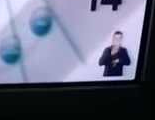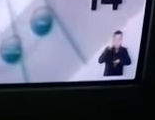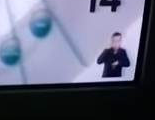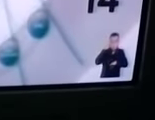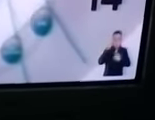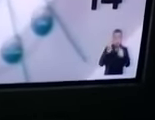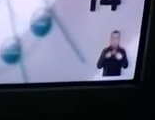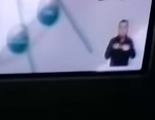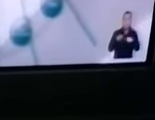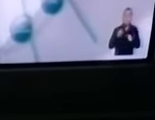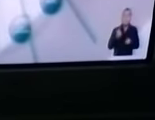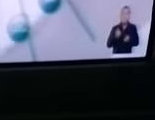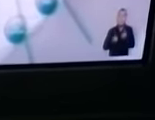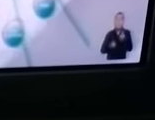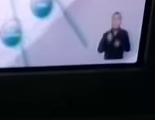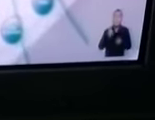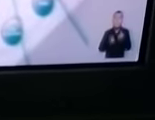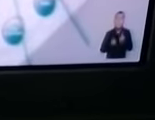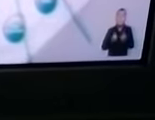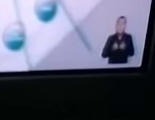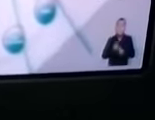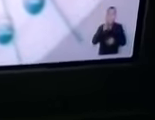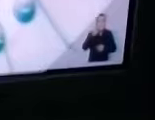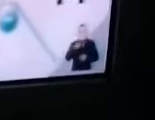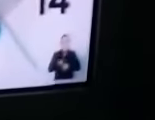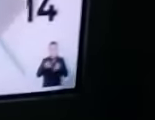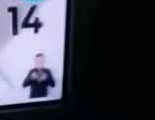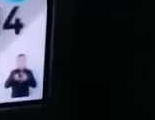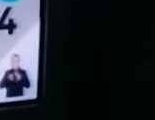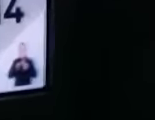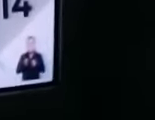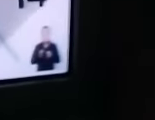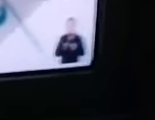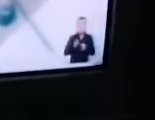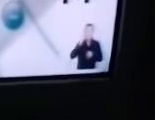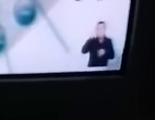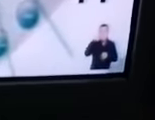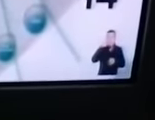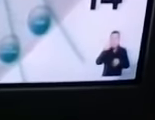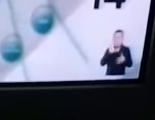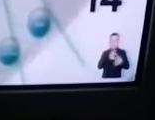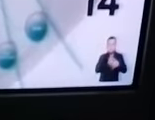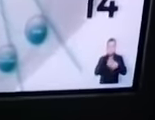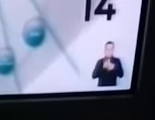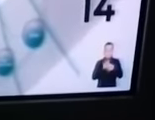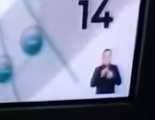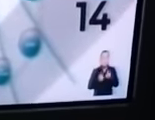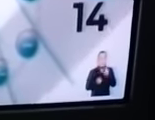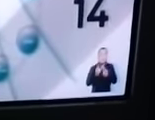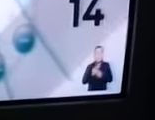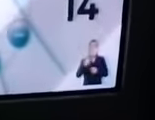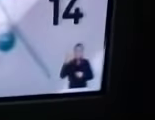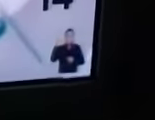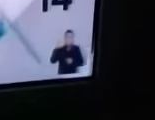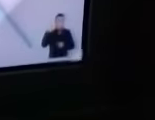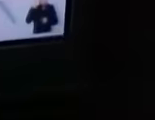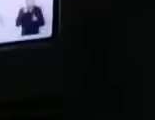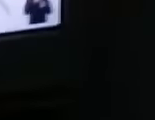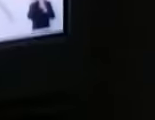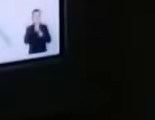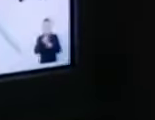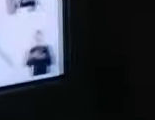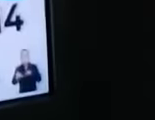manteniendo una estructura muy similar, pues que esta vez se amarra con las direcciones departamentales en